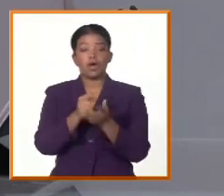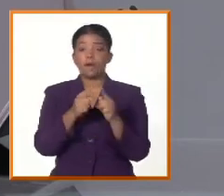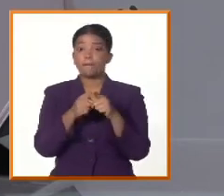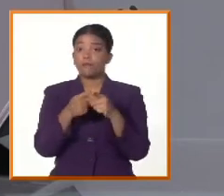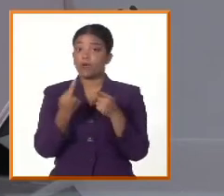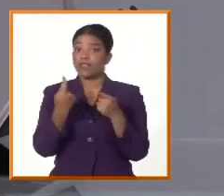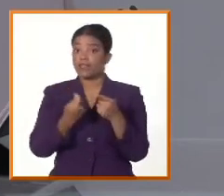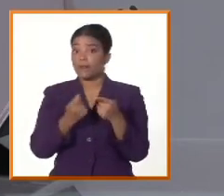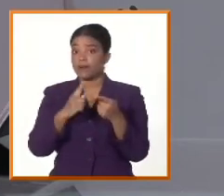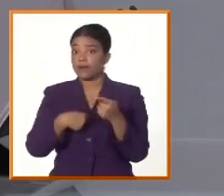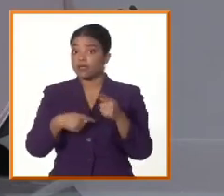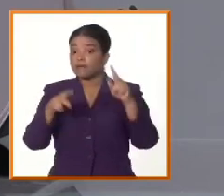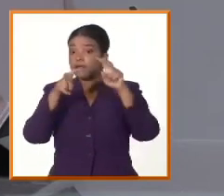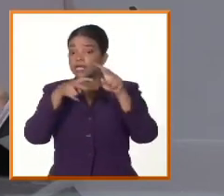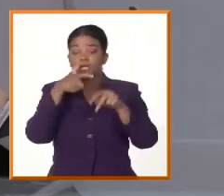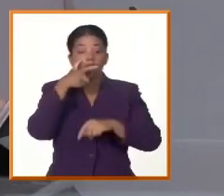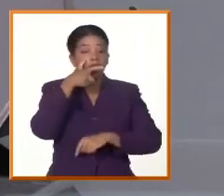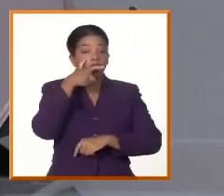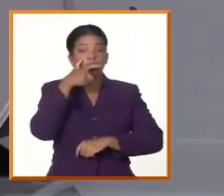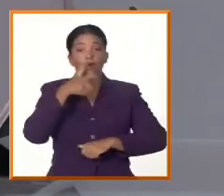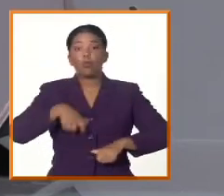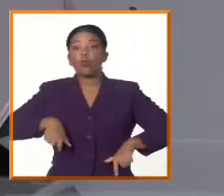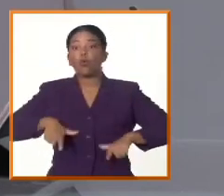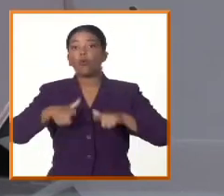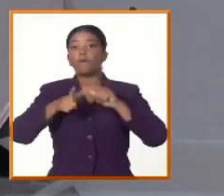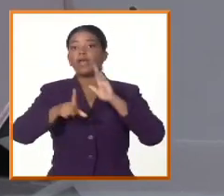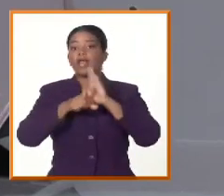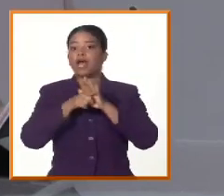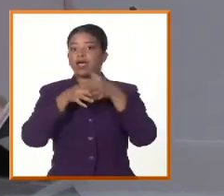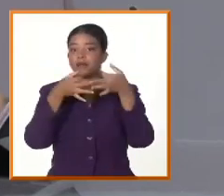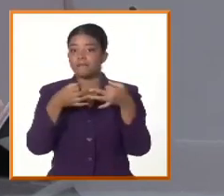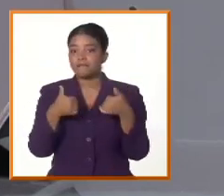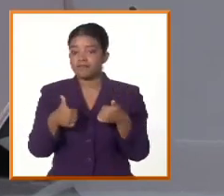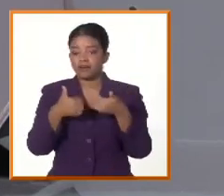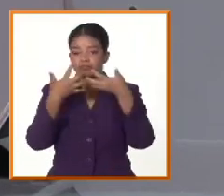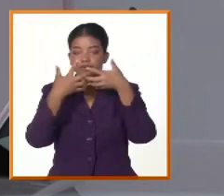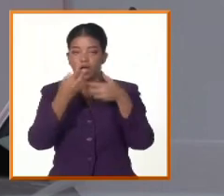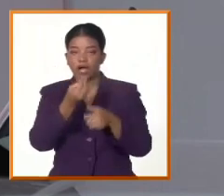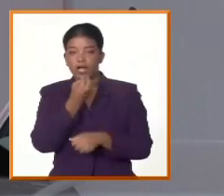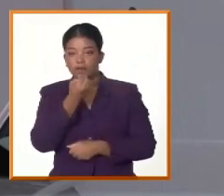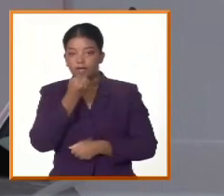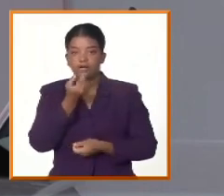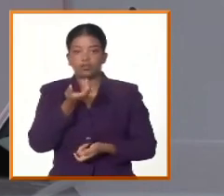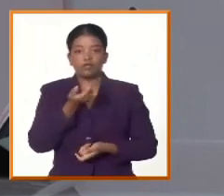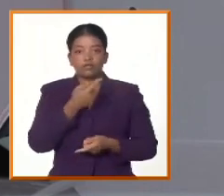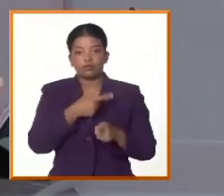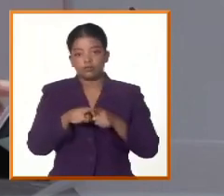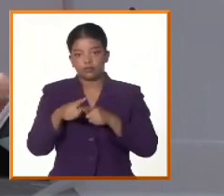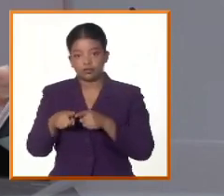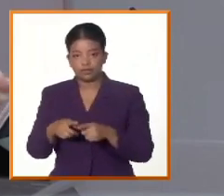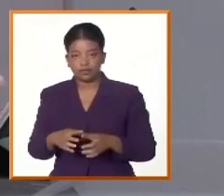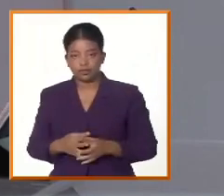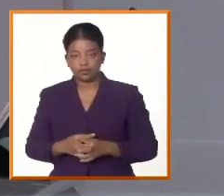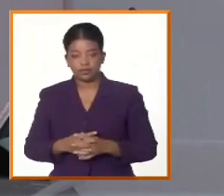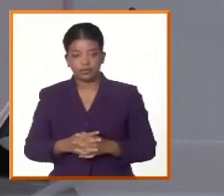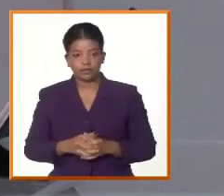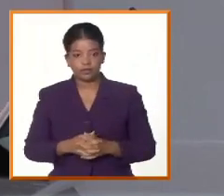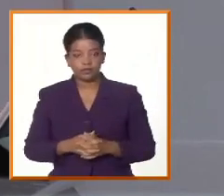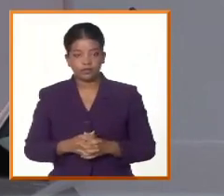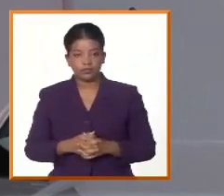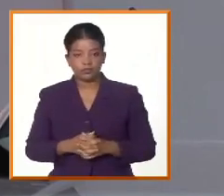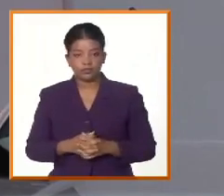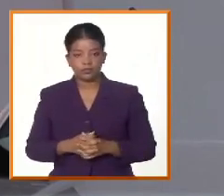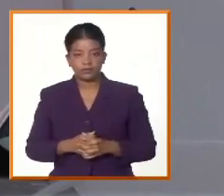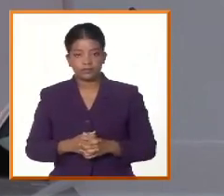establecidas en los procedimientos establecidos para esto nosotros hay varias situación o